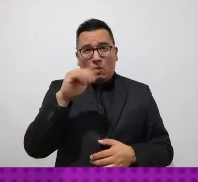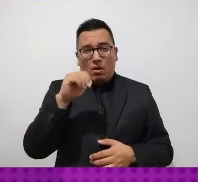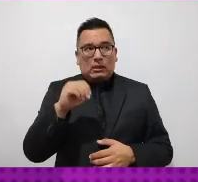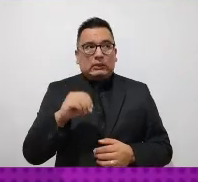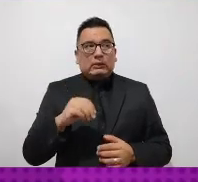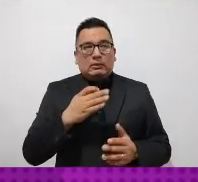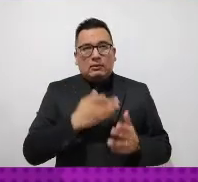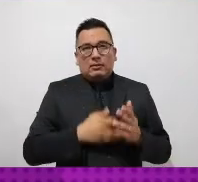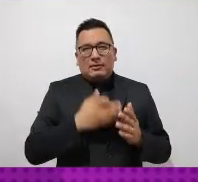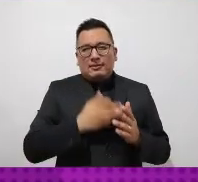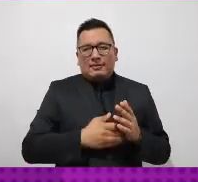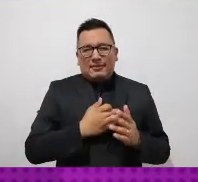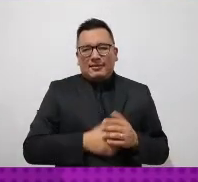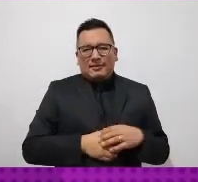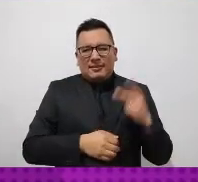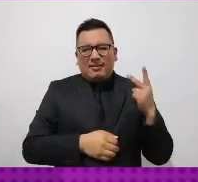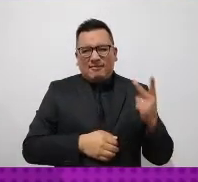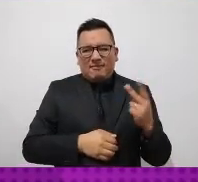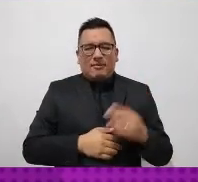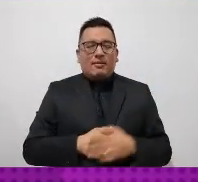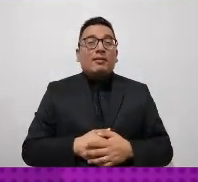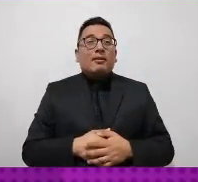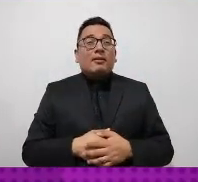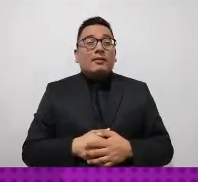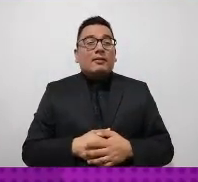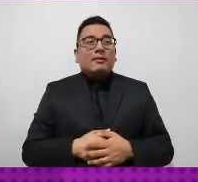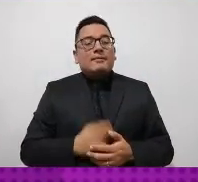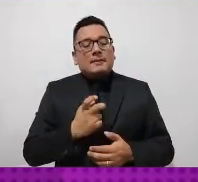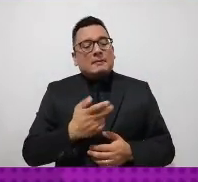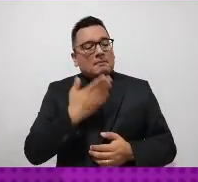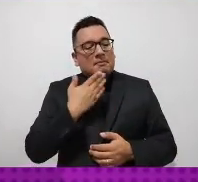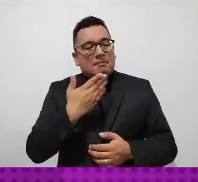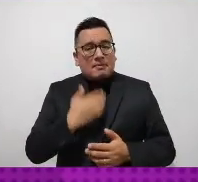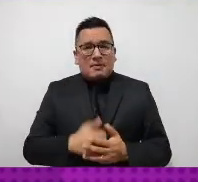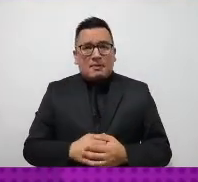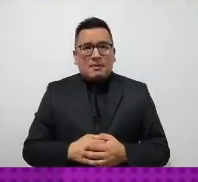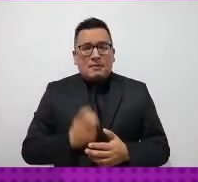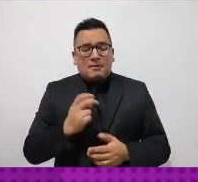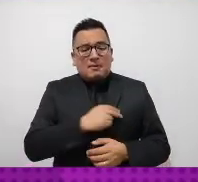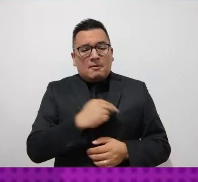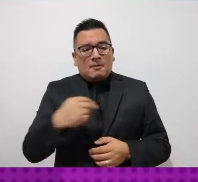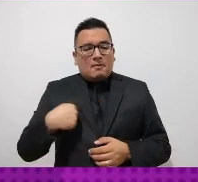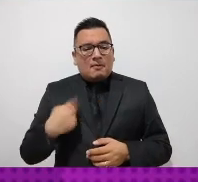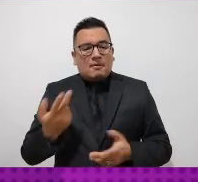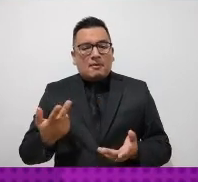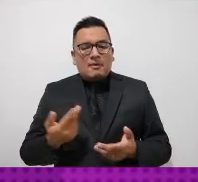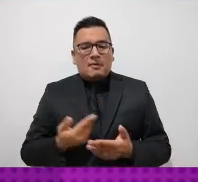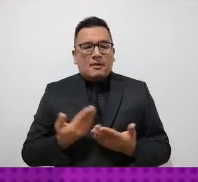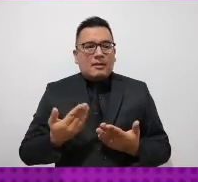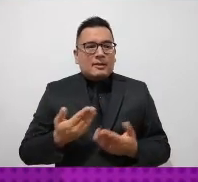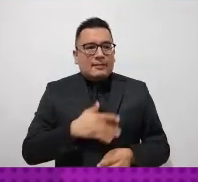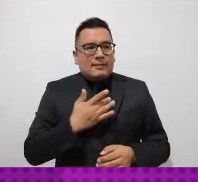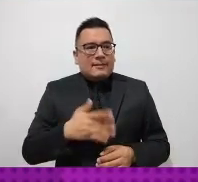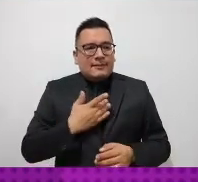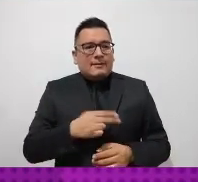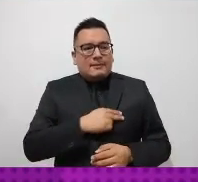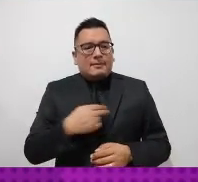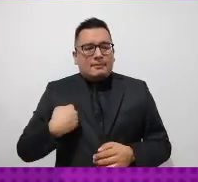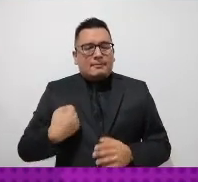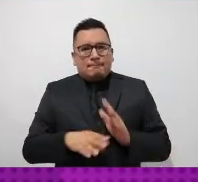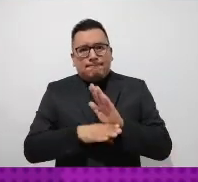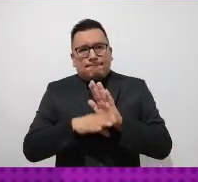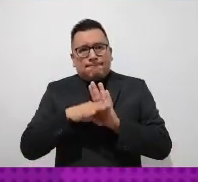de las 11 alcaldesas ya están adheridas a la red. Eso dice mucho, eso nos da pues esos ánimos de que